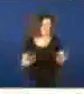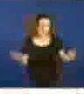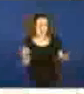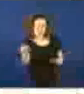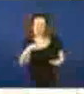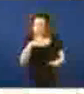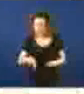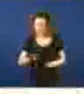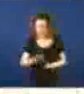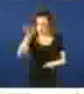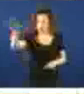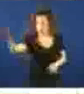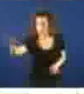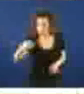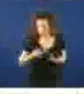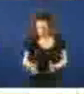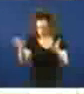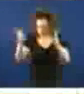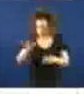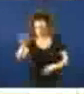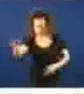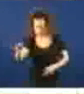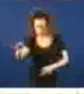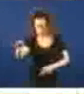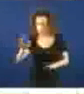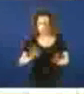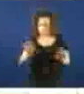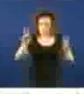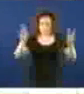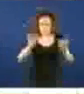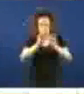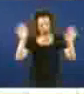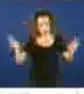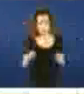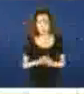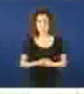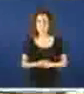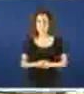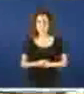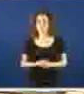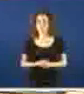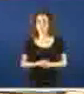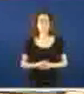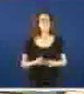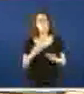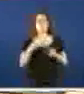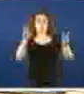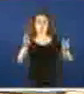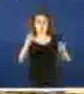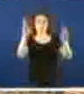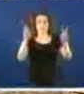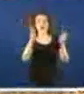usted pode pedir a palabra e eu lle dou, pero creo que este tema está absolutamente claro. Unha cuestión de orden,